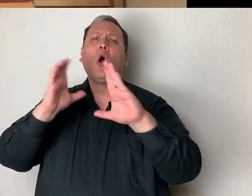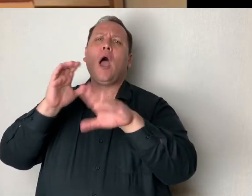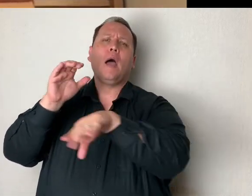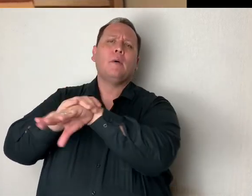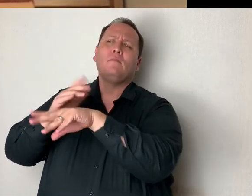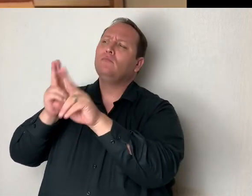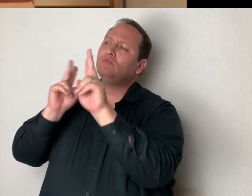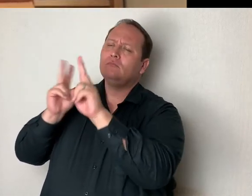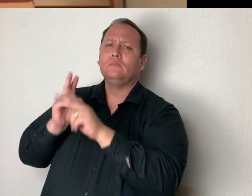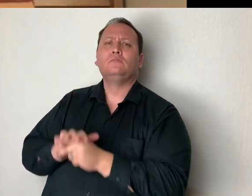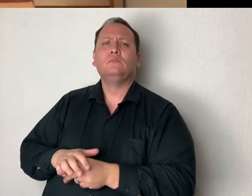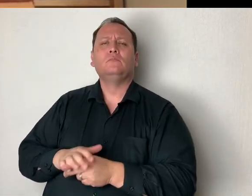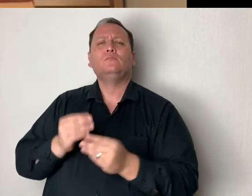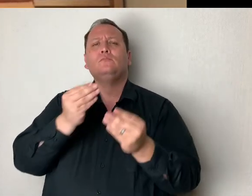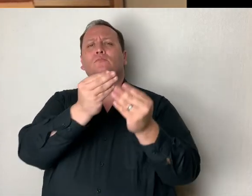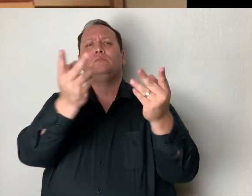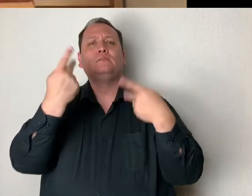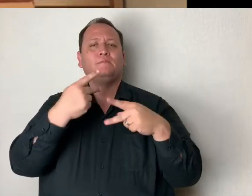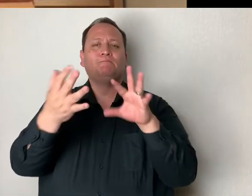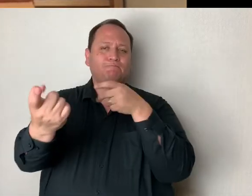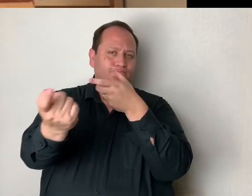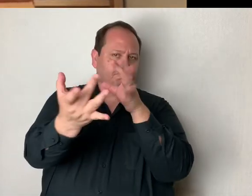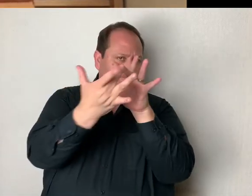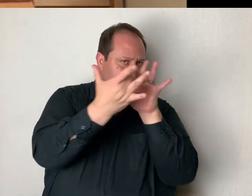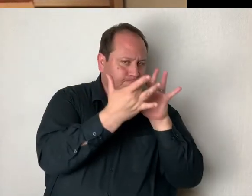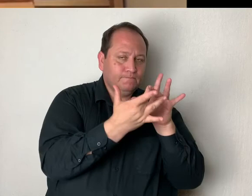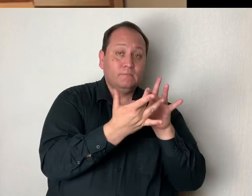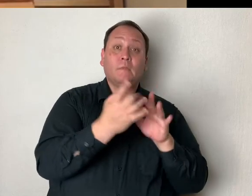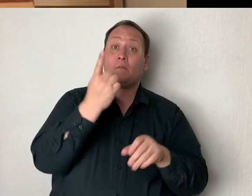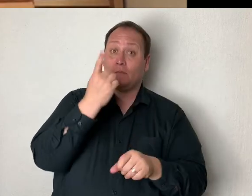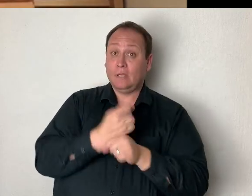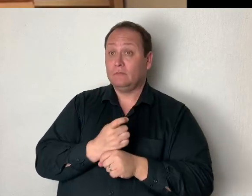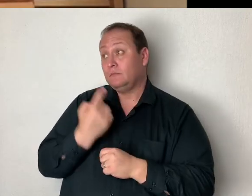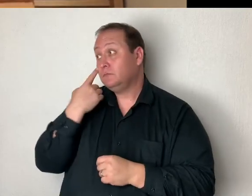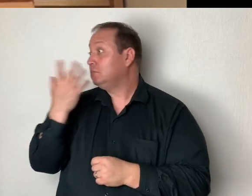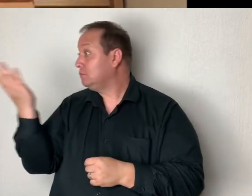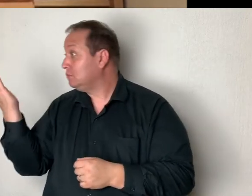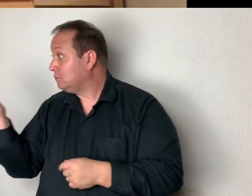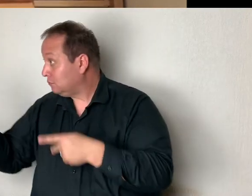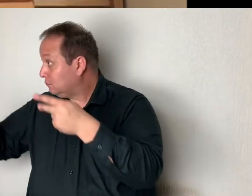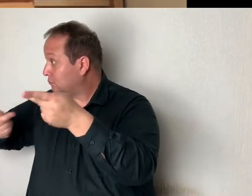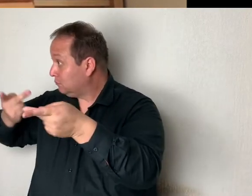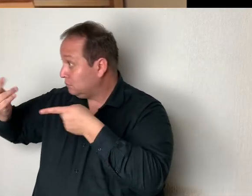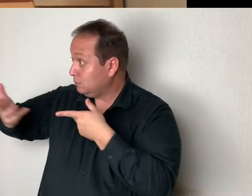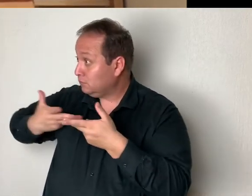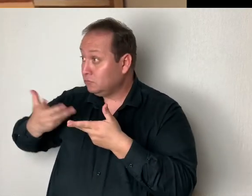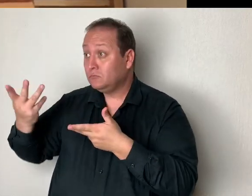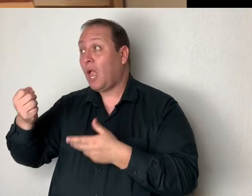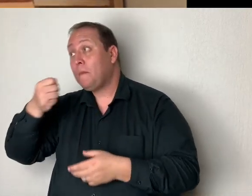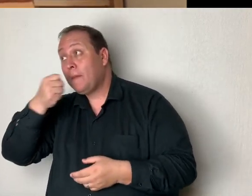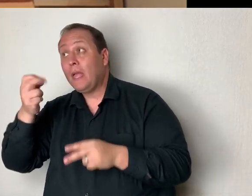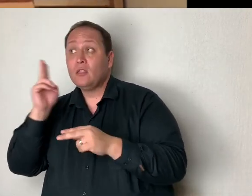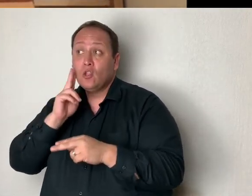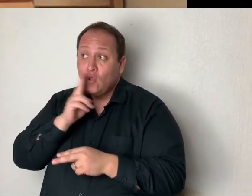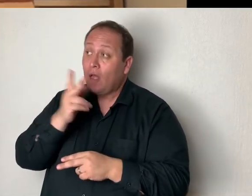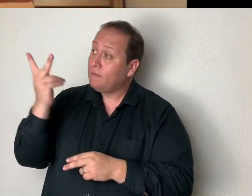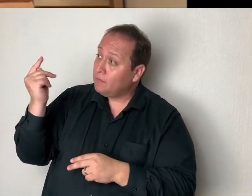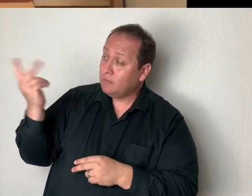many of you who have joined us. Primero quiero ver si hay alguna pregunta por parte de los medios de comunicación. ¿Alguna